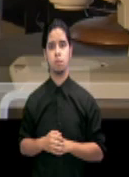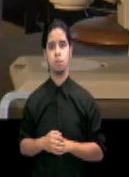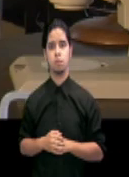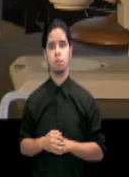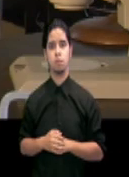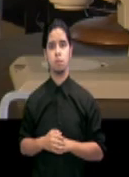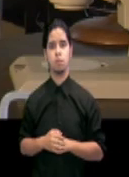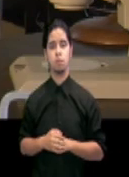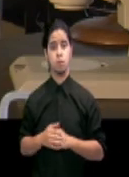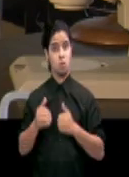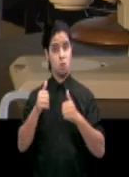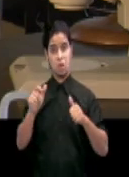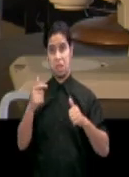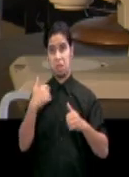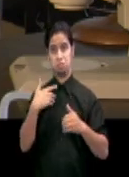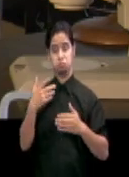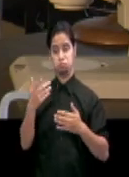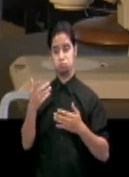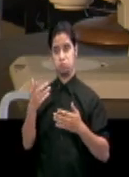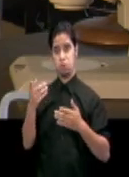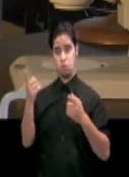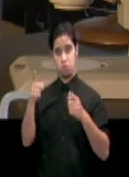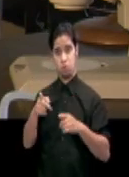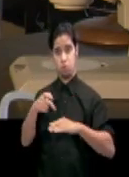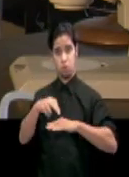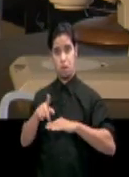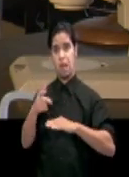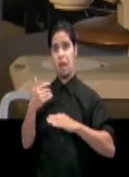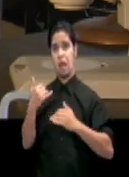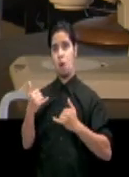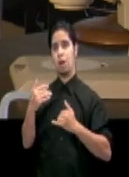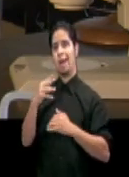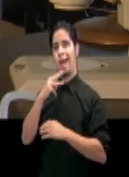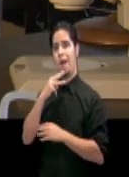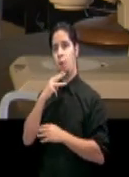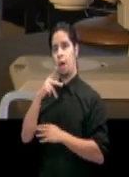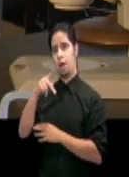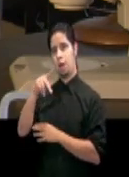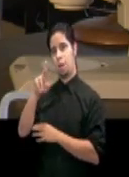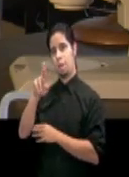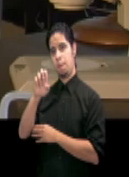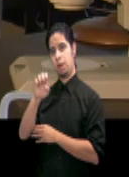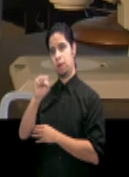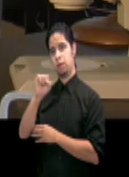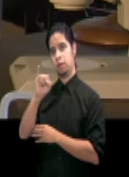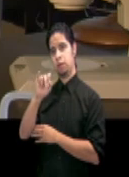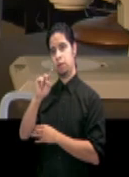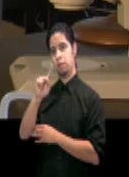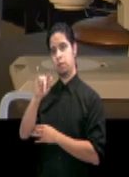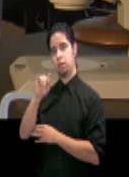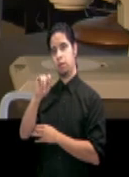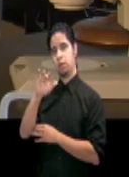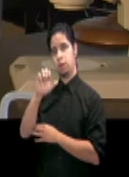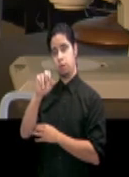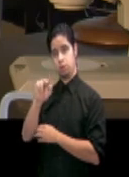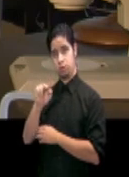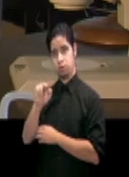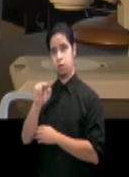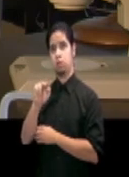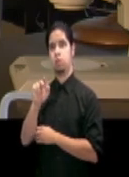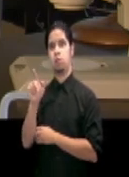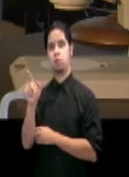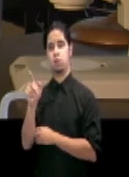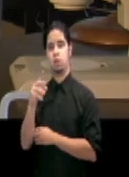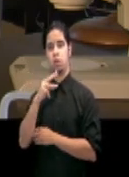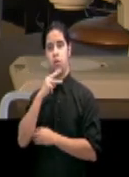tipo de precipitación, en este caso en Puerto Rico sería precipitación agua, y esto al haber una merma en la cantidad de agua que